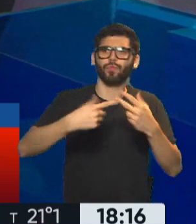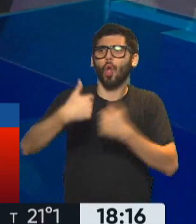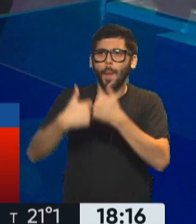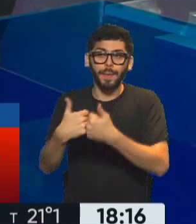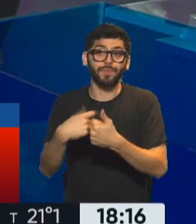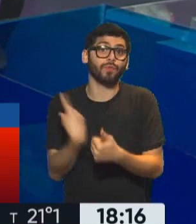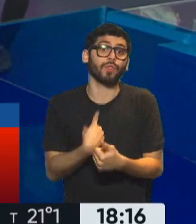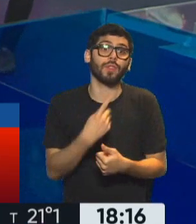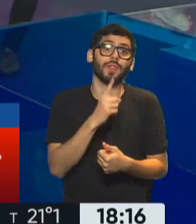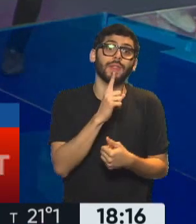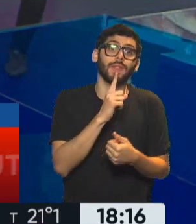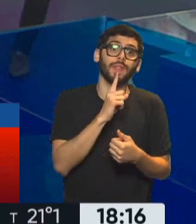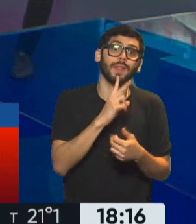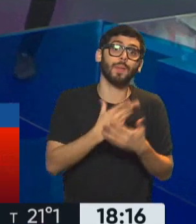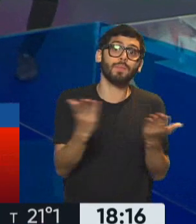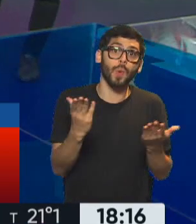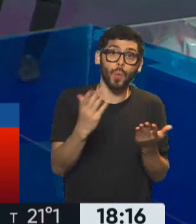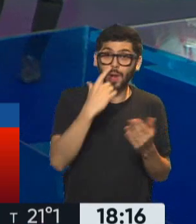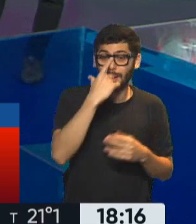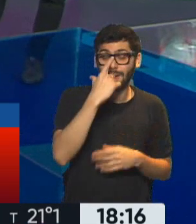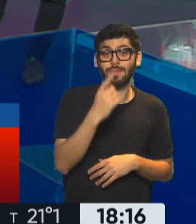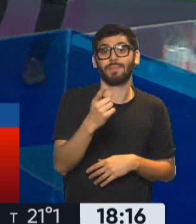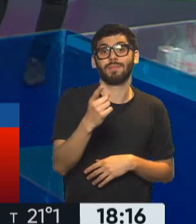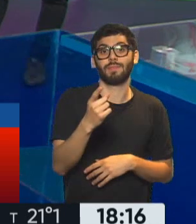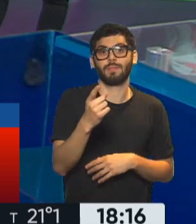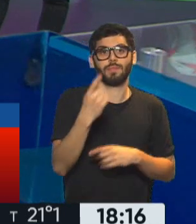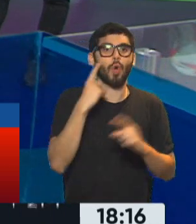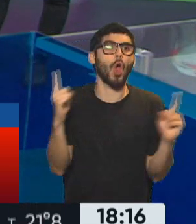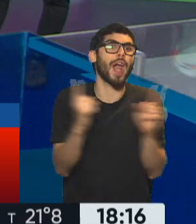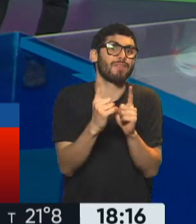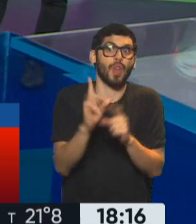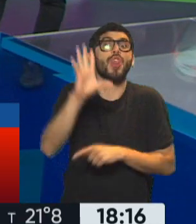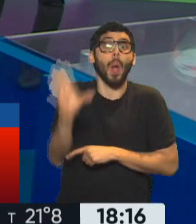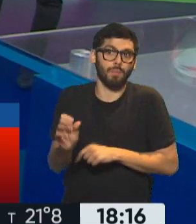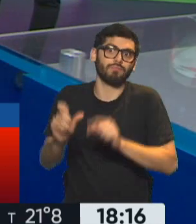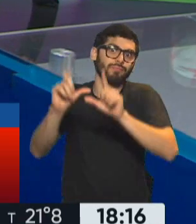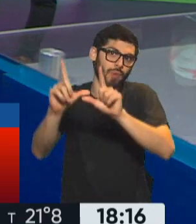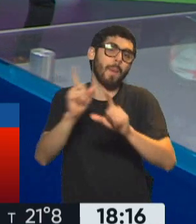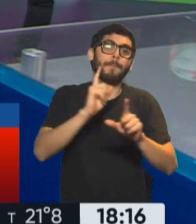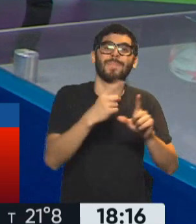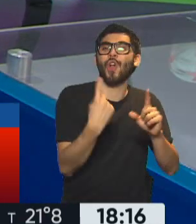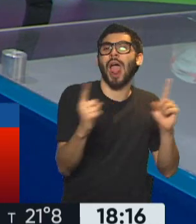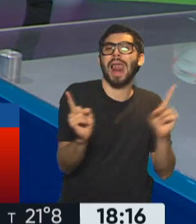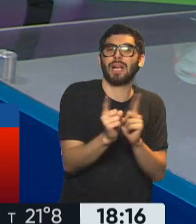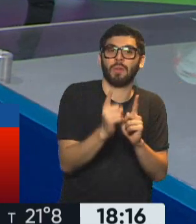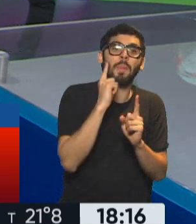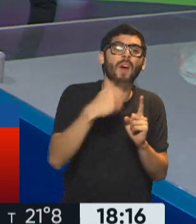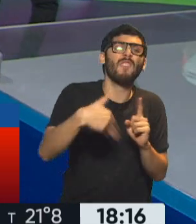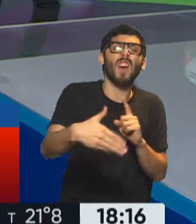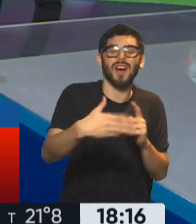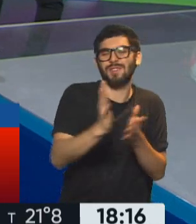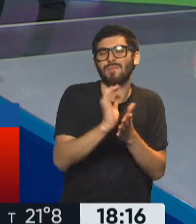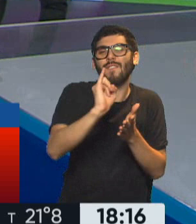nosotros en televisión pública noticia no solamente el resumen de lo mejor de la jornada sino también el resumen de lo que vendrá a la agenda agenda